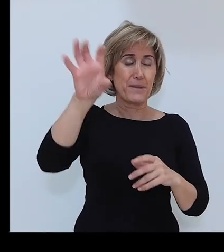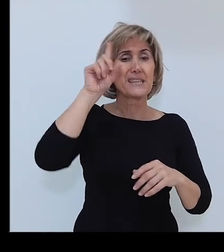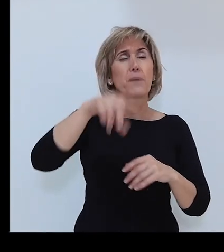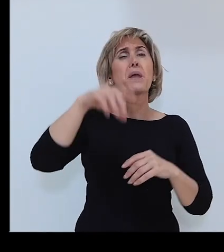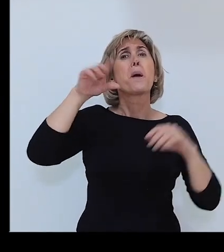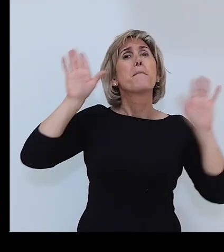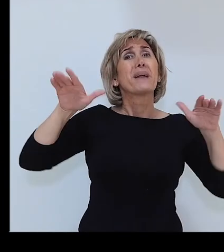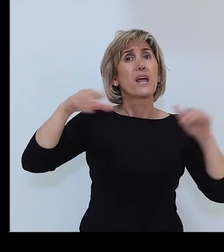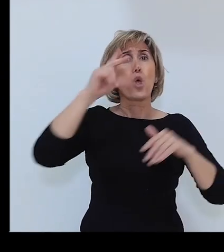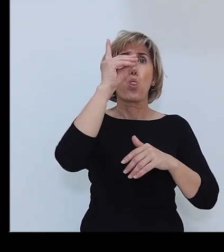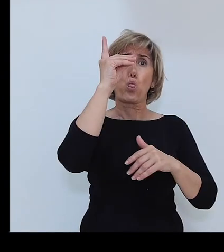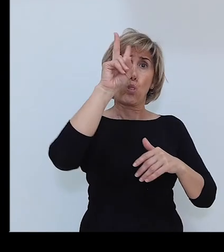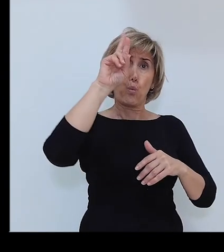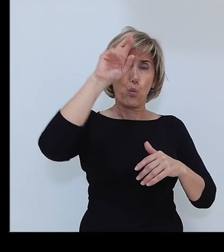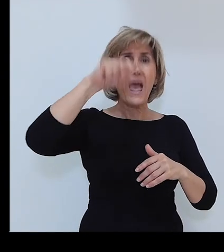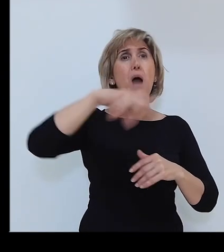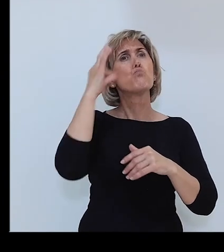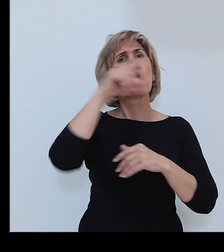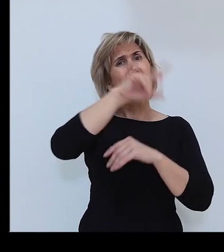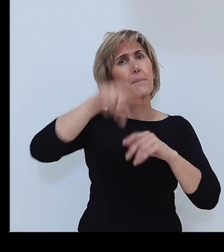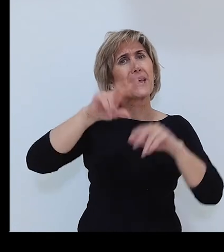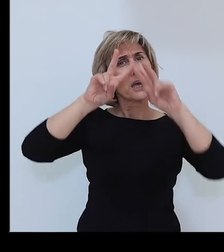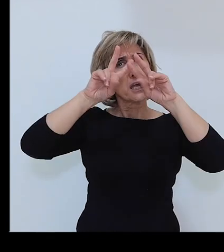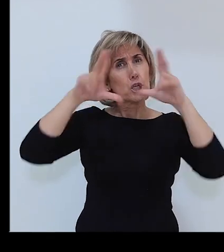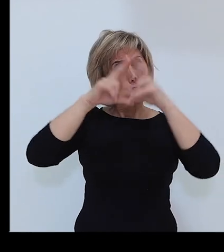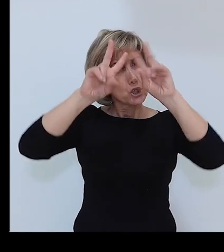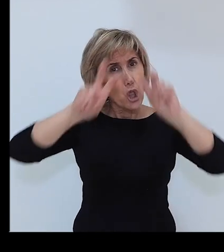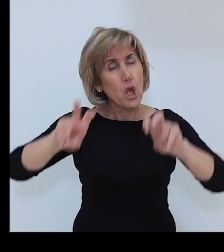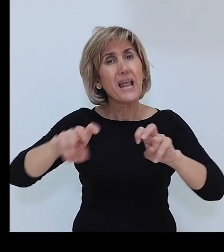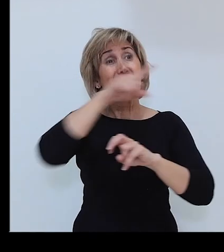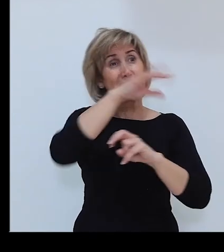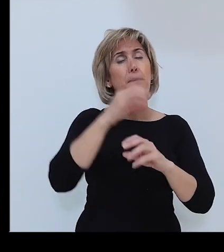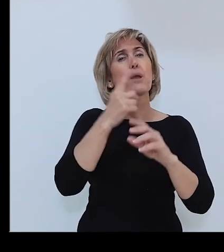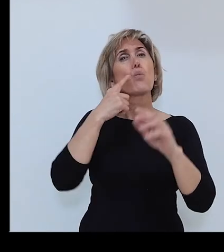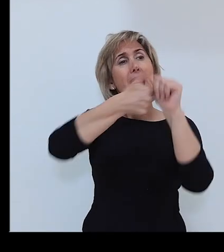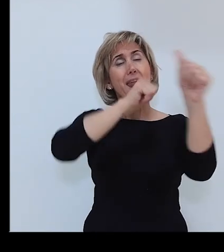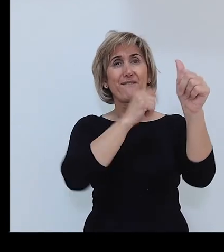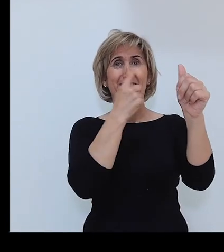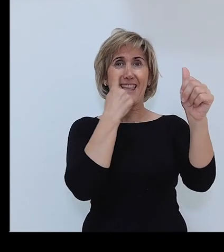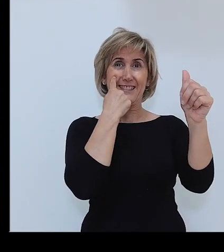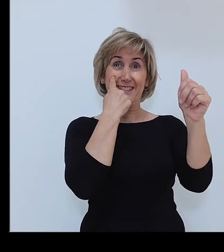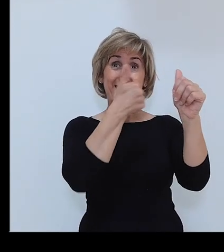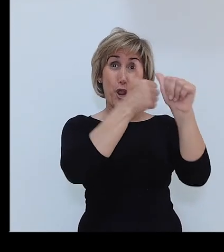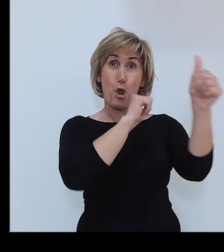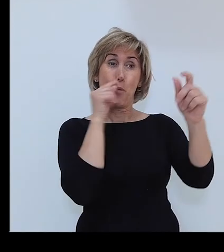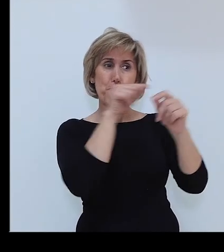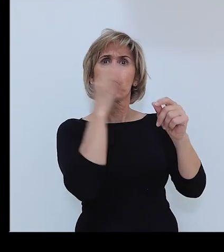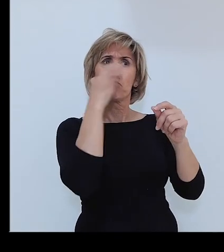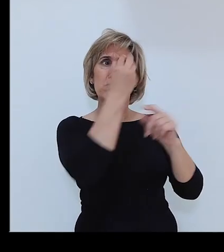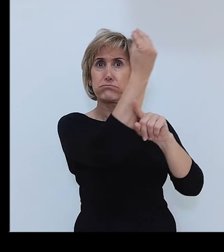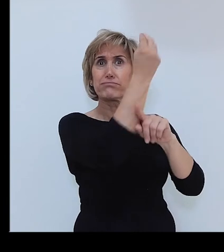del trabajo doméstico a nivel Producto Interior Bruto. También lo trabaja María Ángeles Durán, otra socióloga